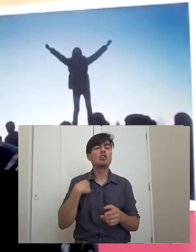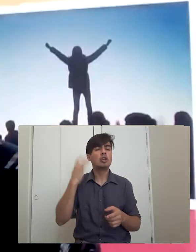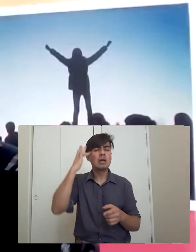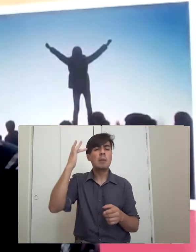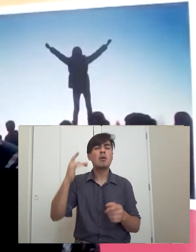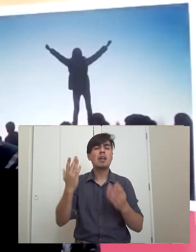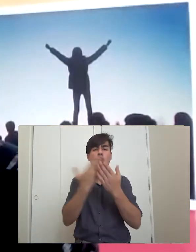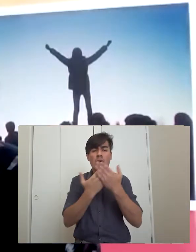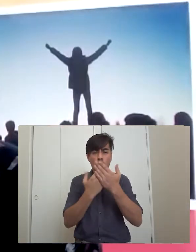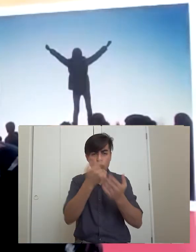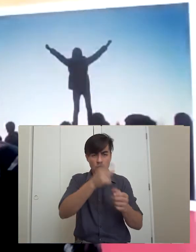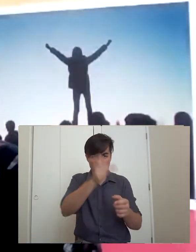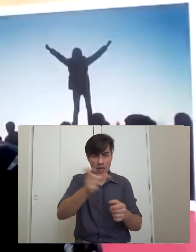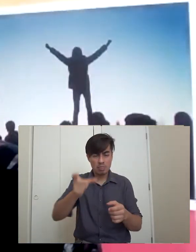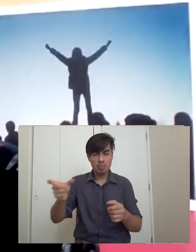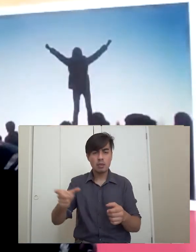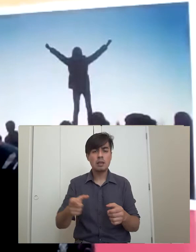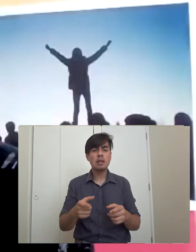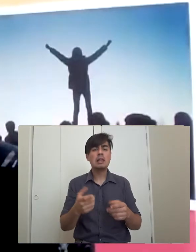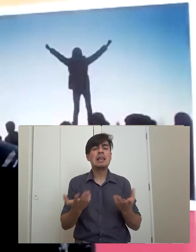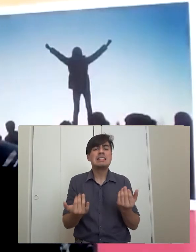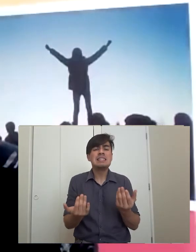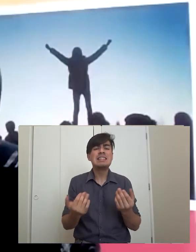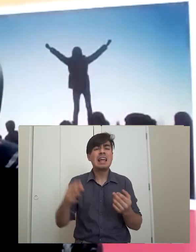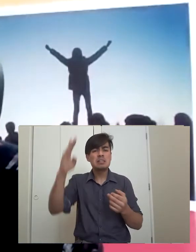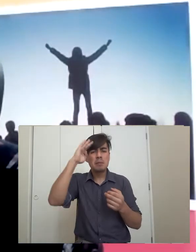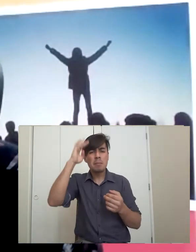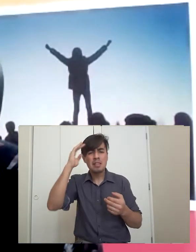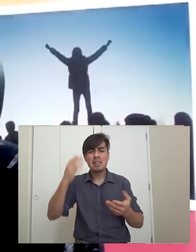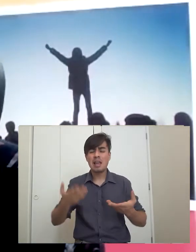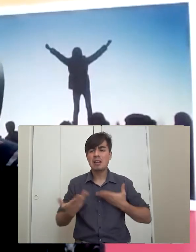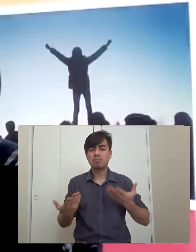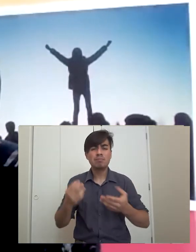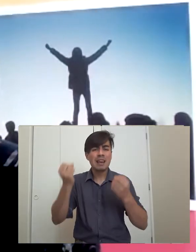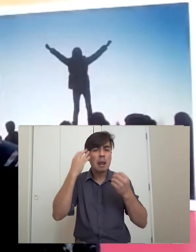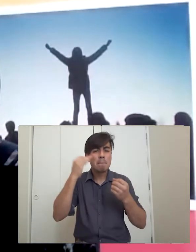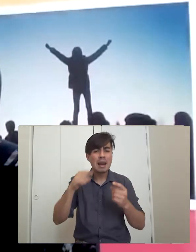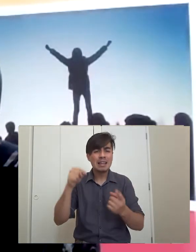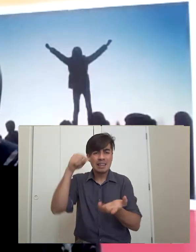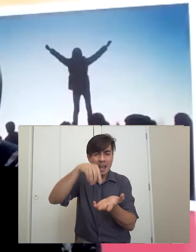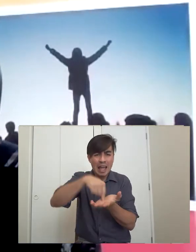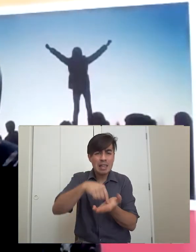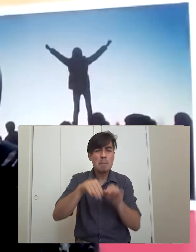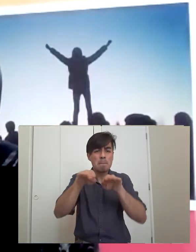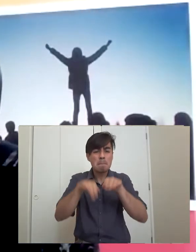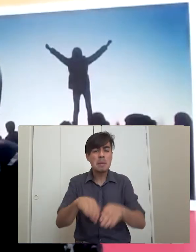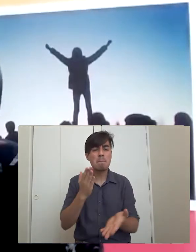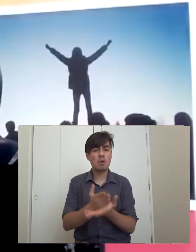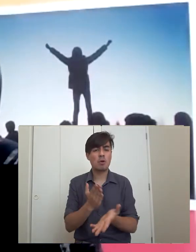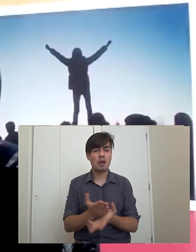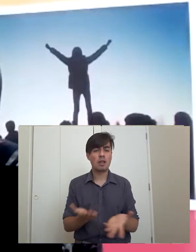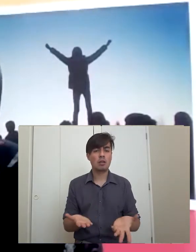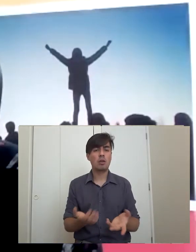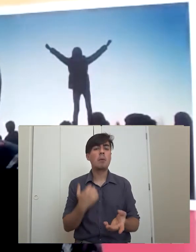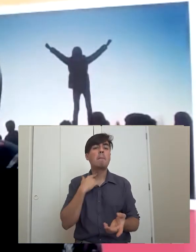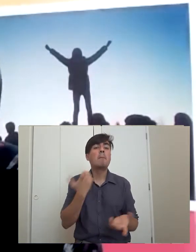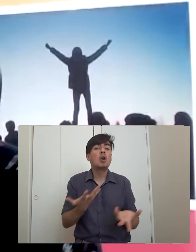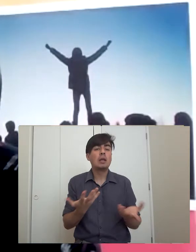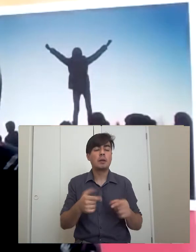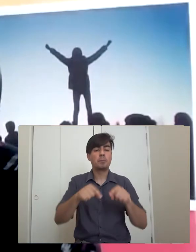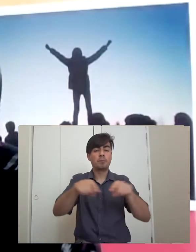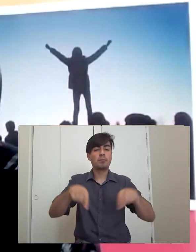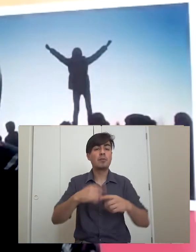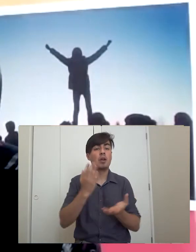los estudiantes, tienen que experimentar la democracia en la práctica mientras están en el colegio, porque las